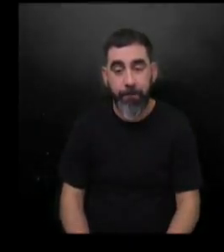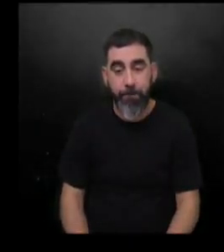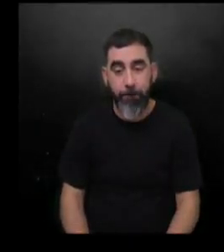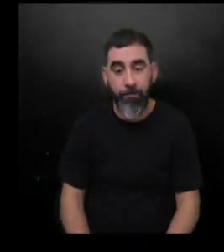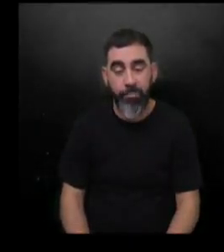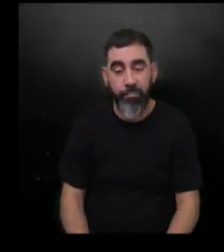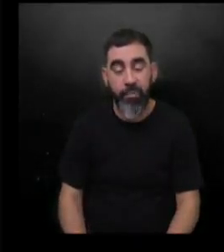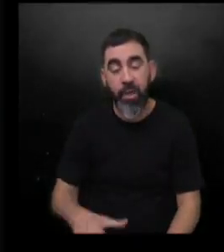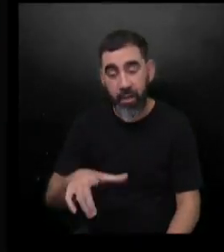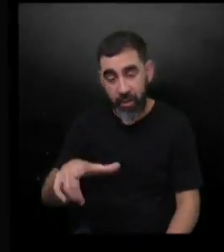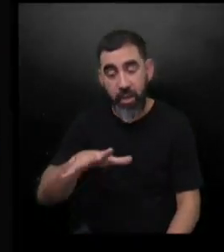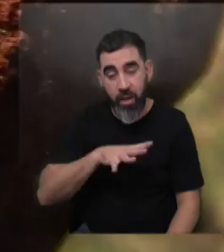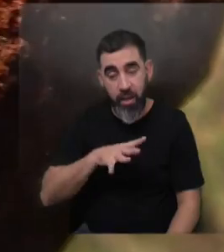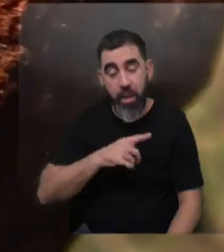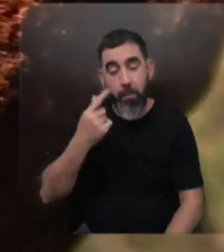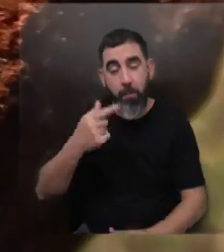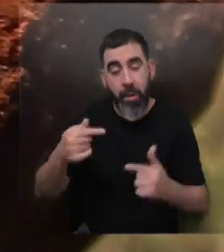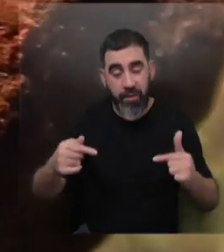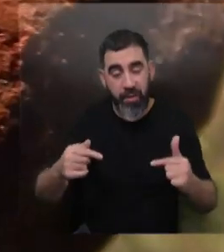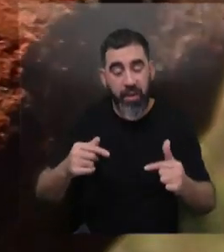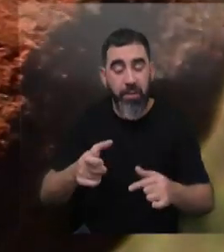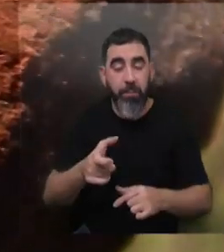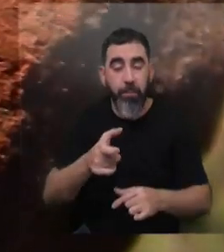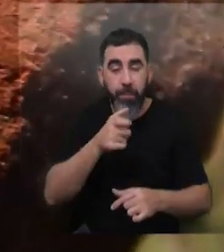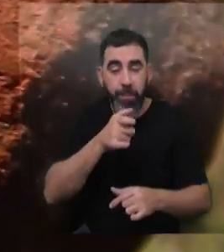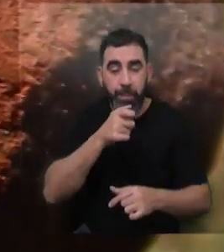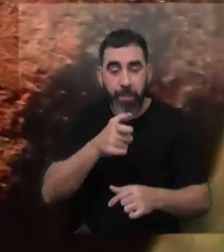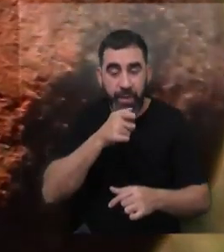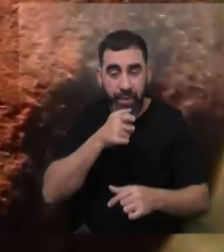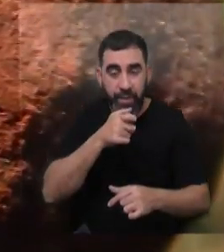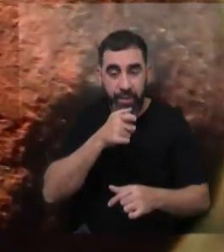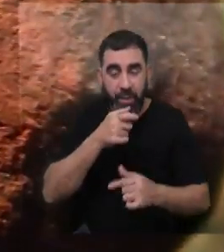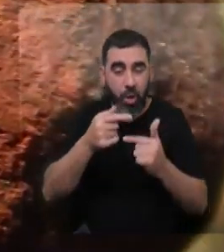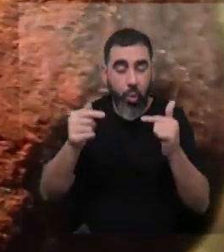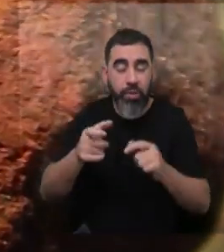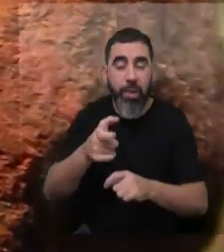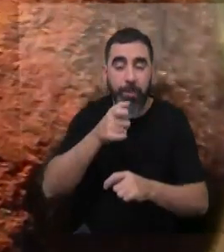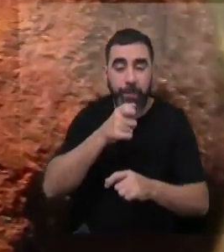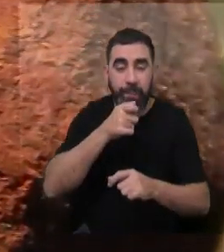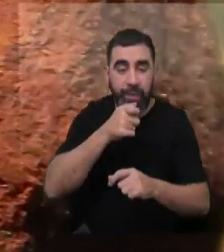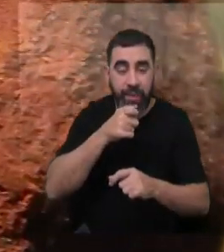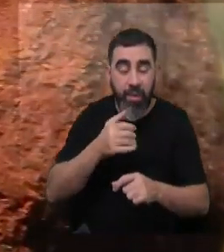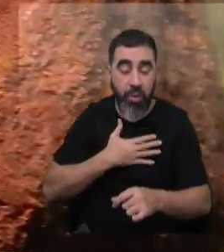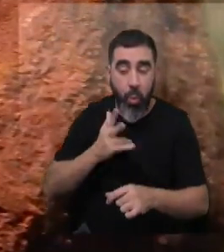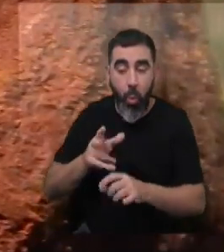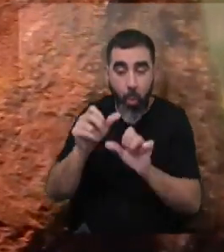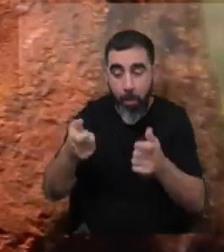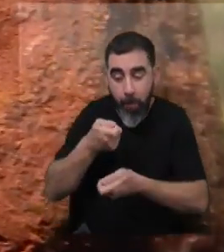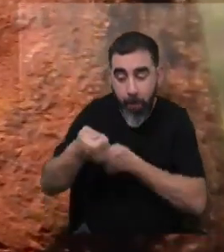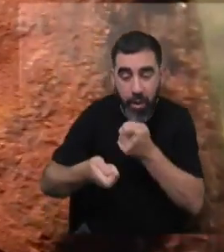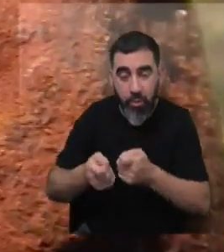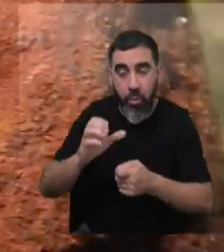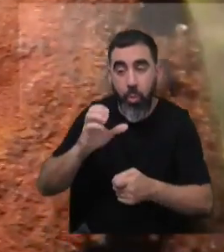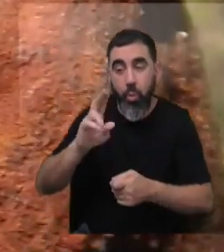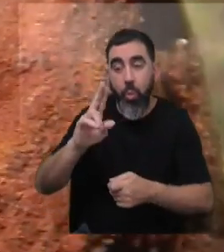Encontramos en este sitio material lítico, que son piedras, digamos, artefactos de piedra que estos grupos humanos hacían, de cuarzo